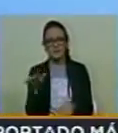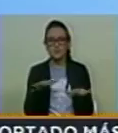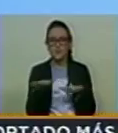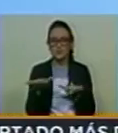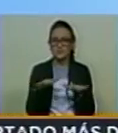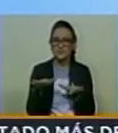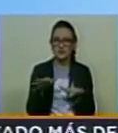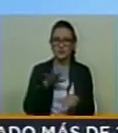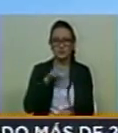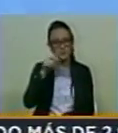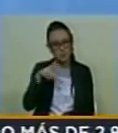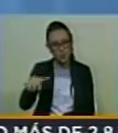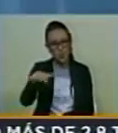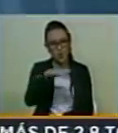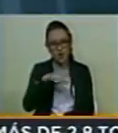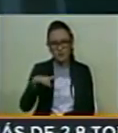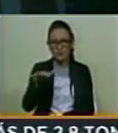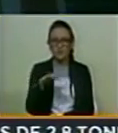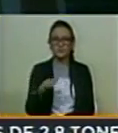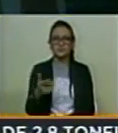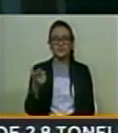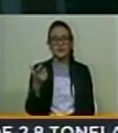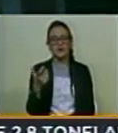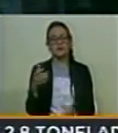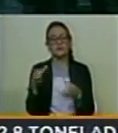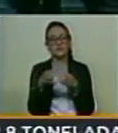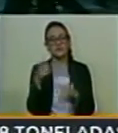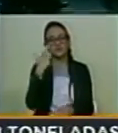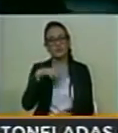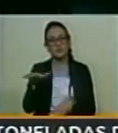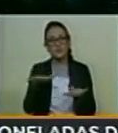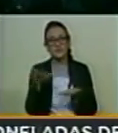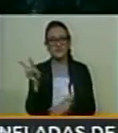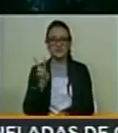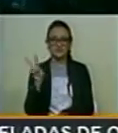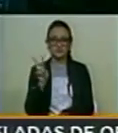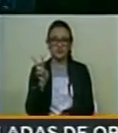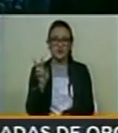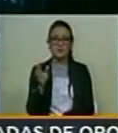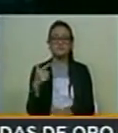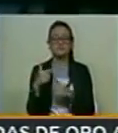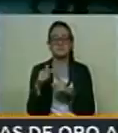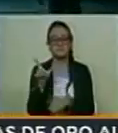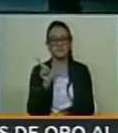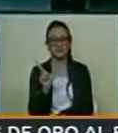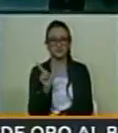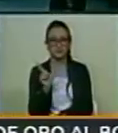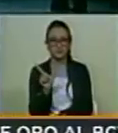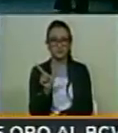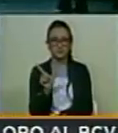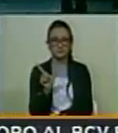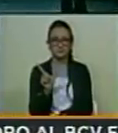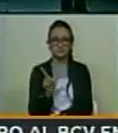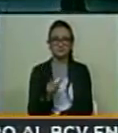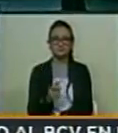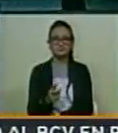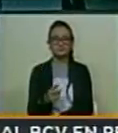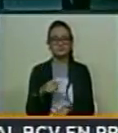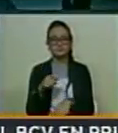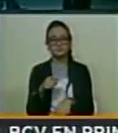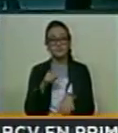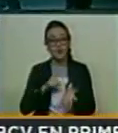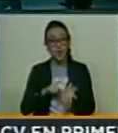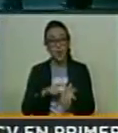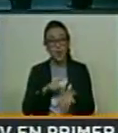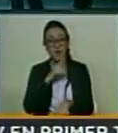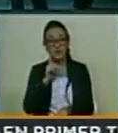firmaron estas garantías por parte de los representantes de los partidos políticos que postularon al presidente de la República, candidato a la reelección Nicolás Maduro, y